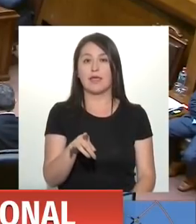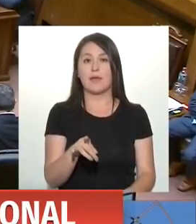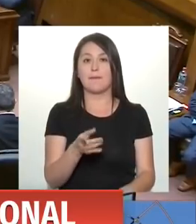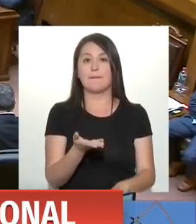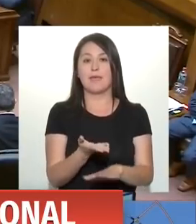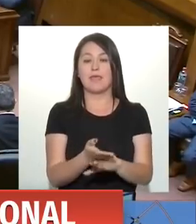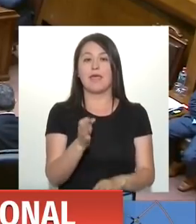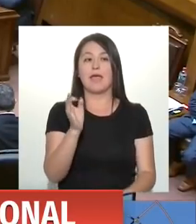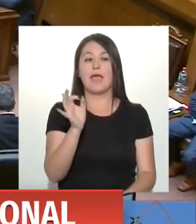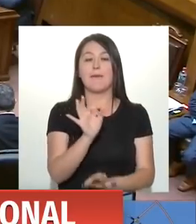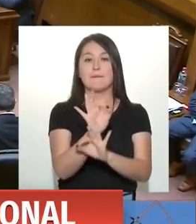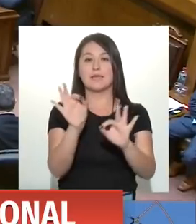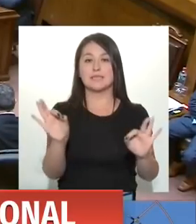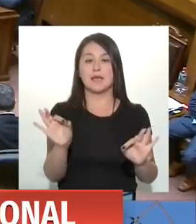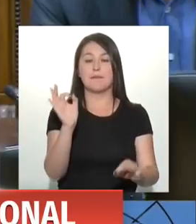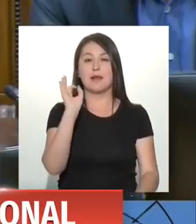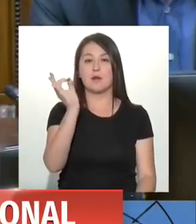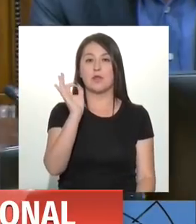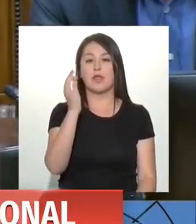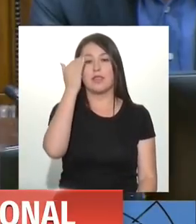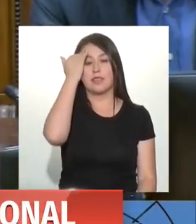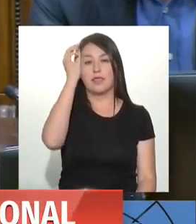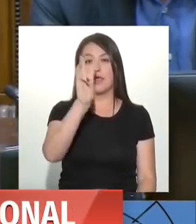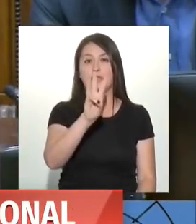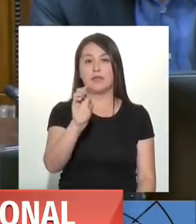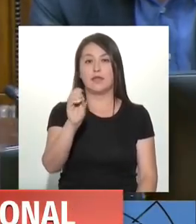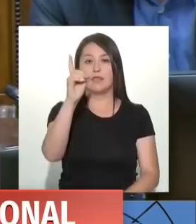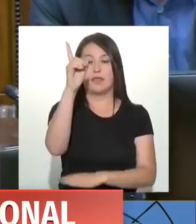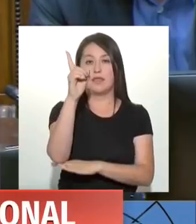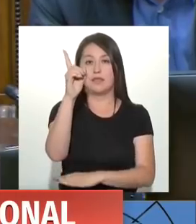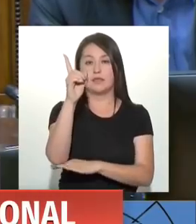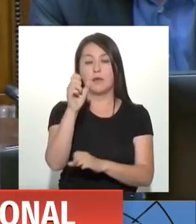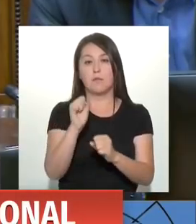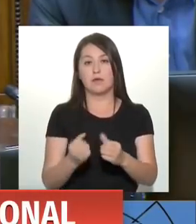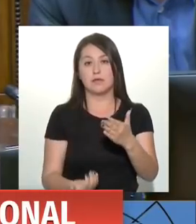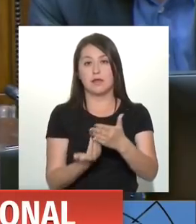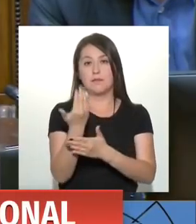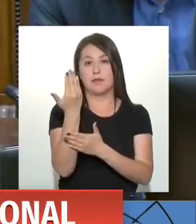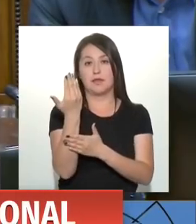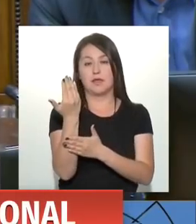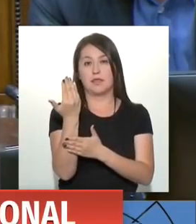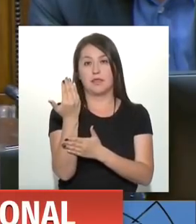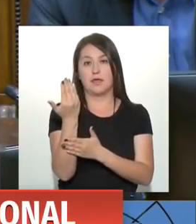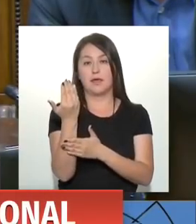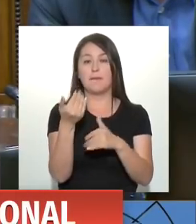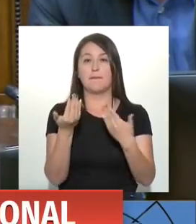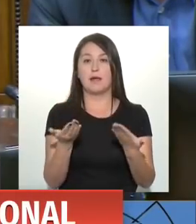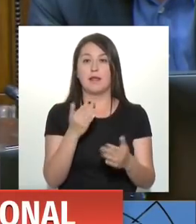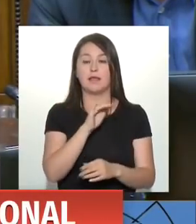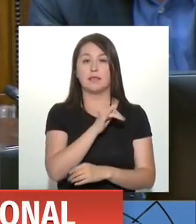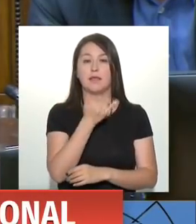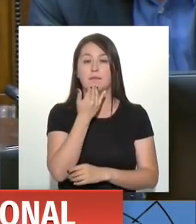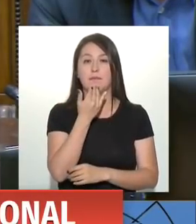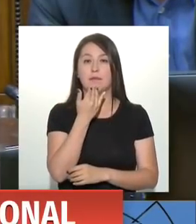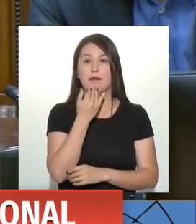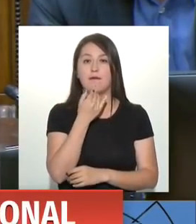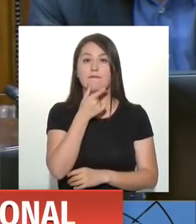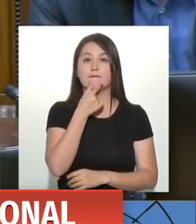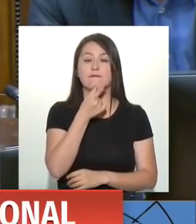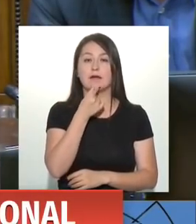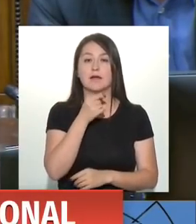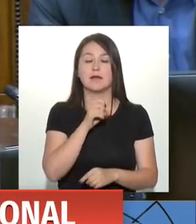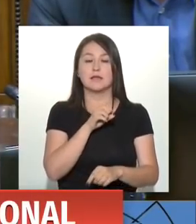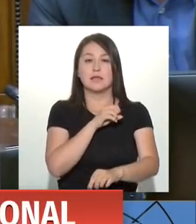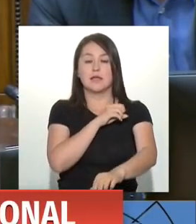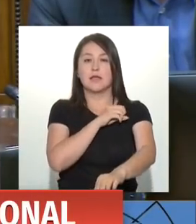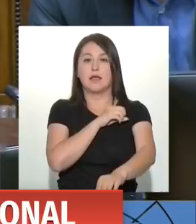ingresando al debate parlamentario. Por cierto, se va a dar cuenta de estos proyectos de ley